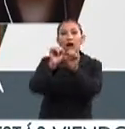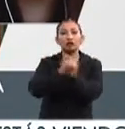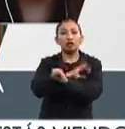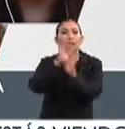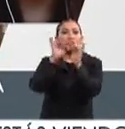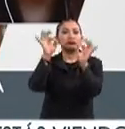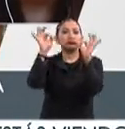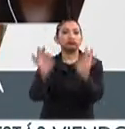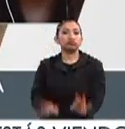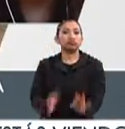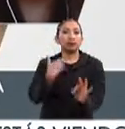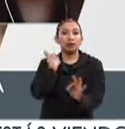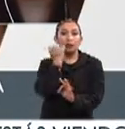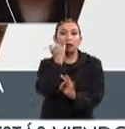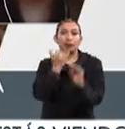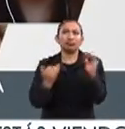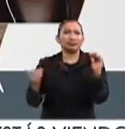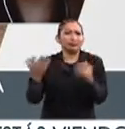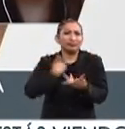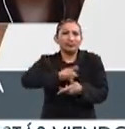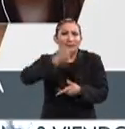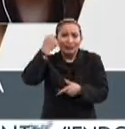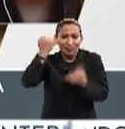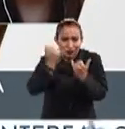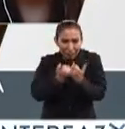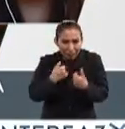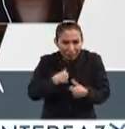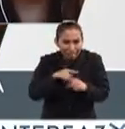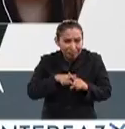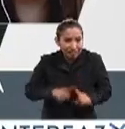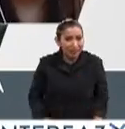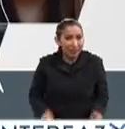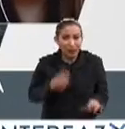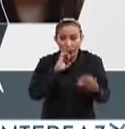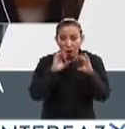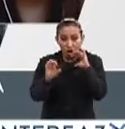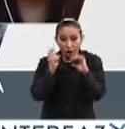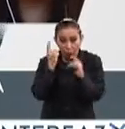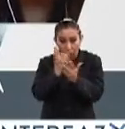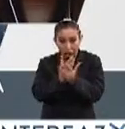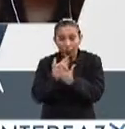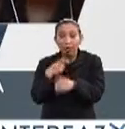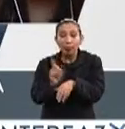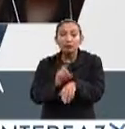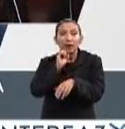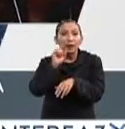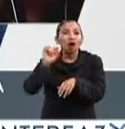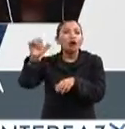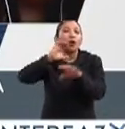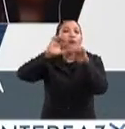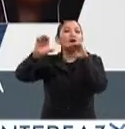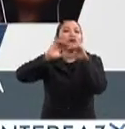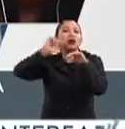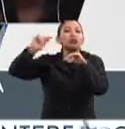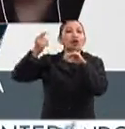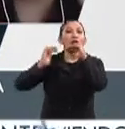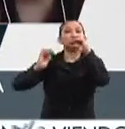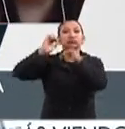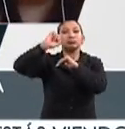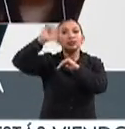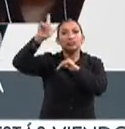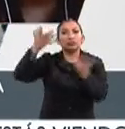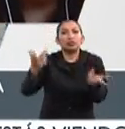son franceses y todos tienen un nivel que no solamente es comunicación como cotidiana, sino que ya es comunicación técnica